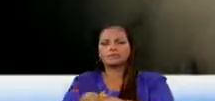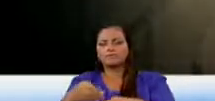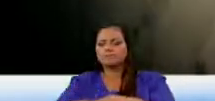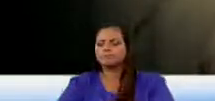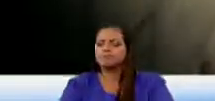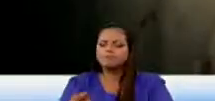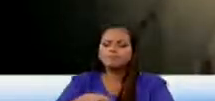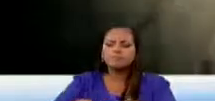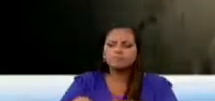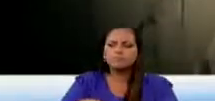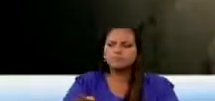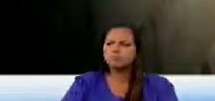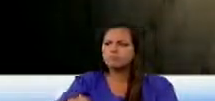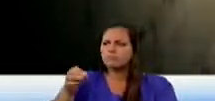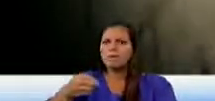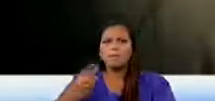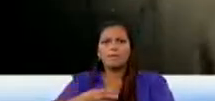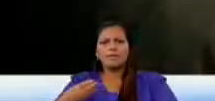repuestos de vehículos viejos.